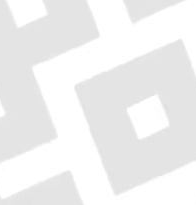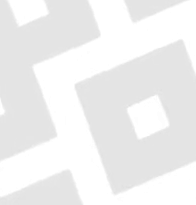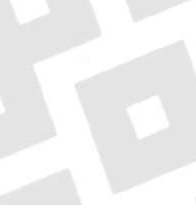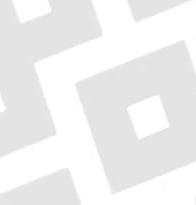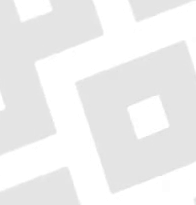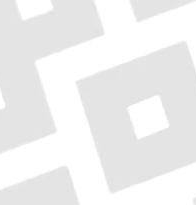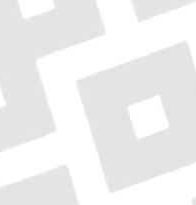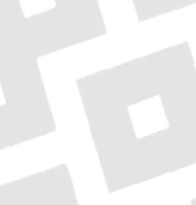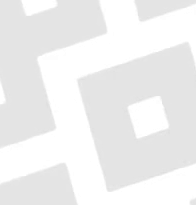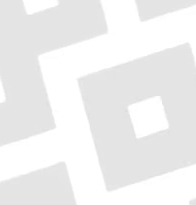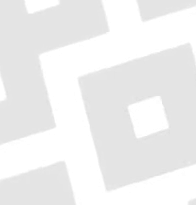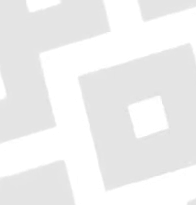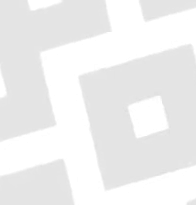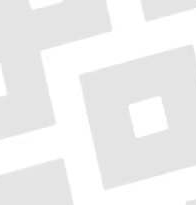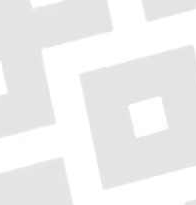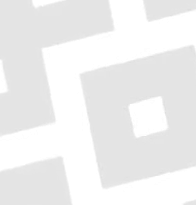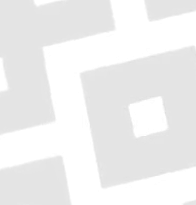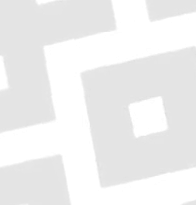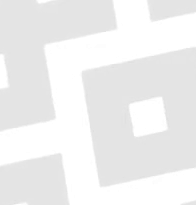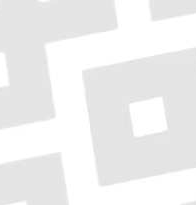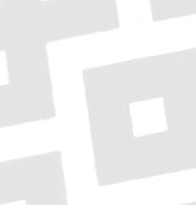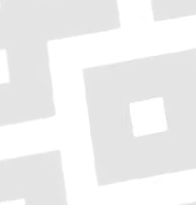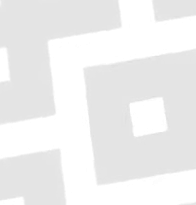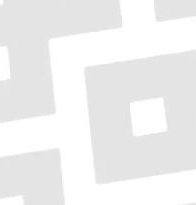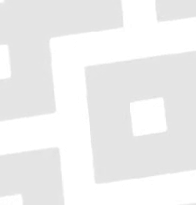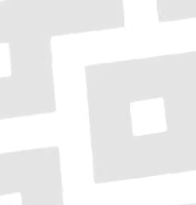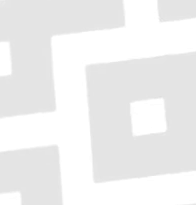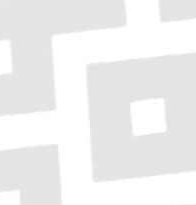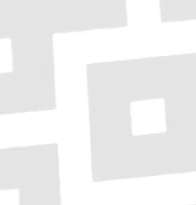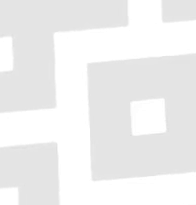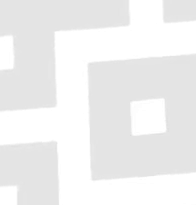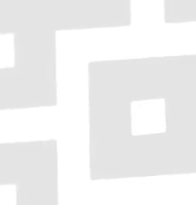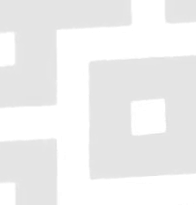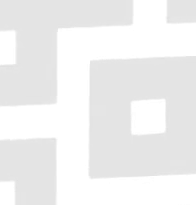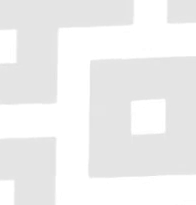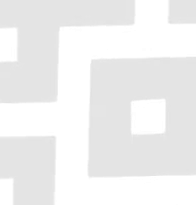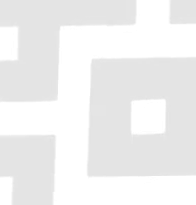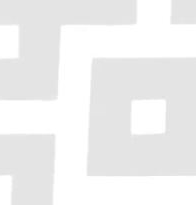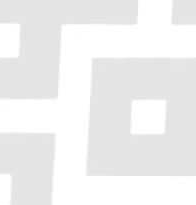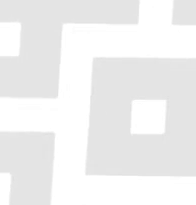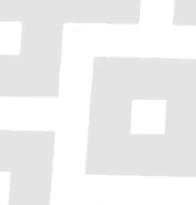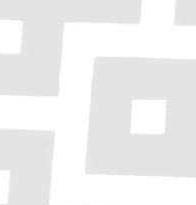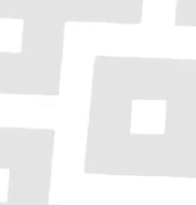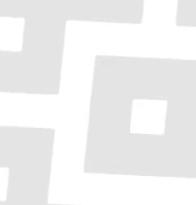estrategia estatal contra el coronavirus actualización en veracruz